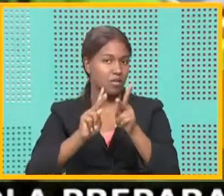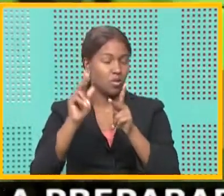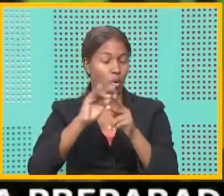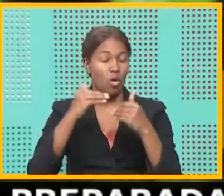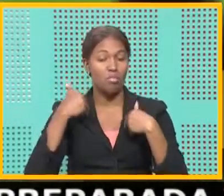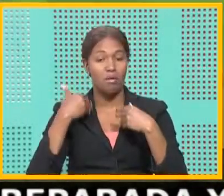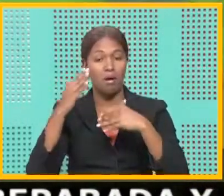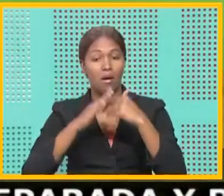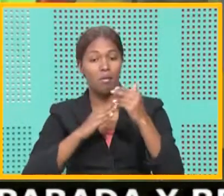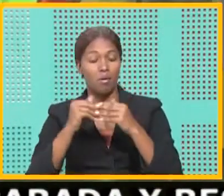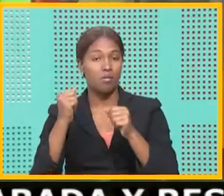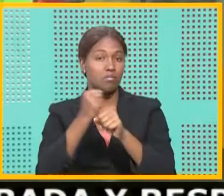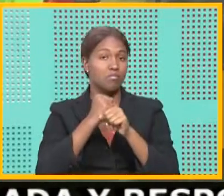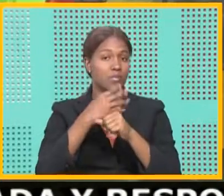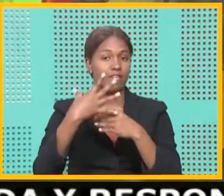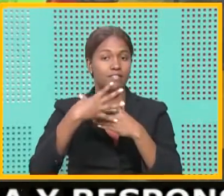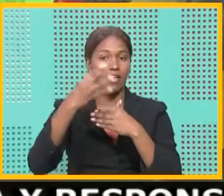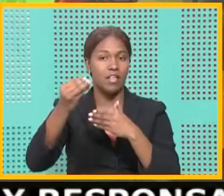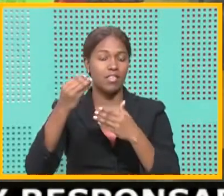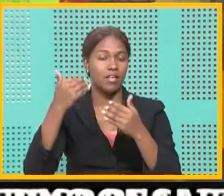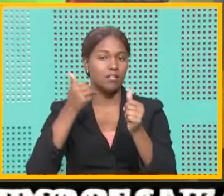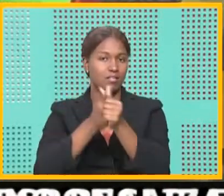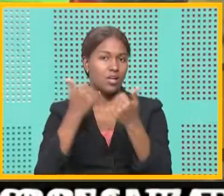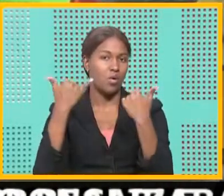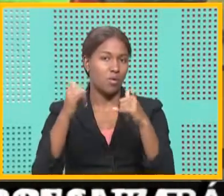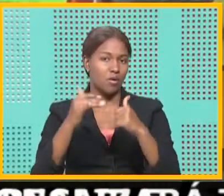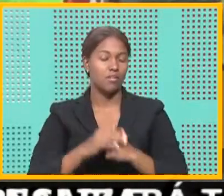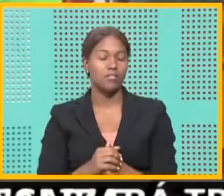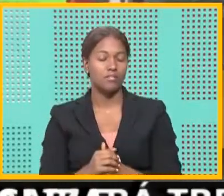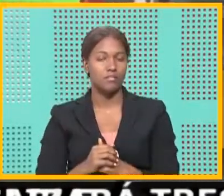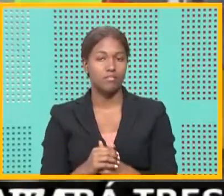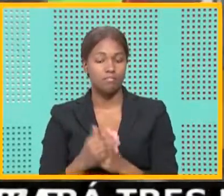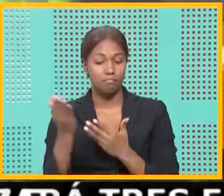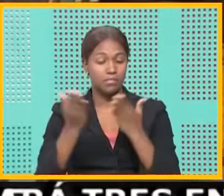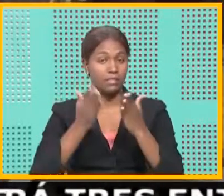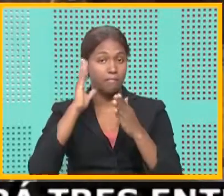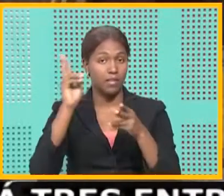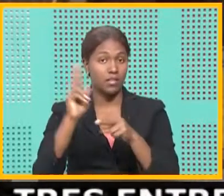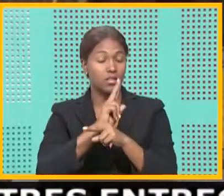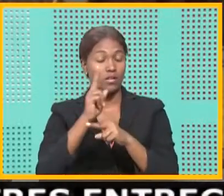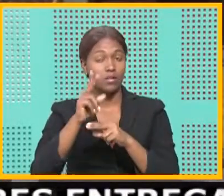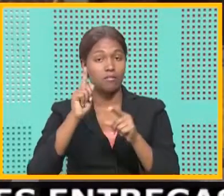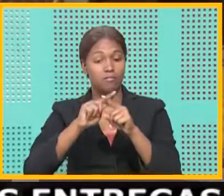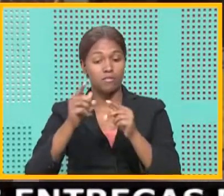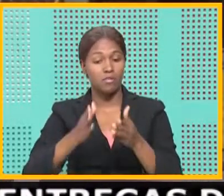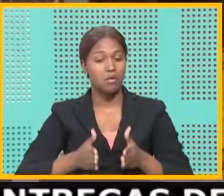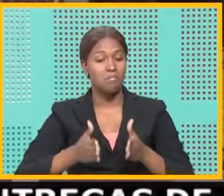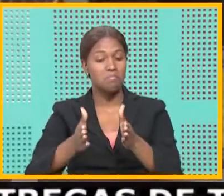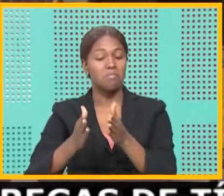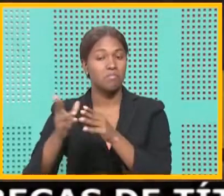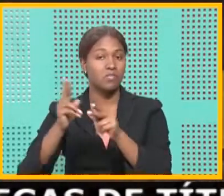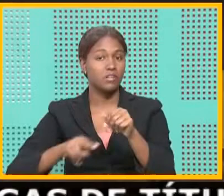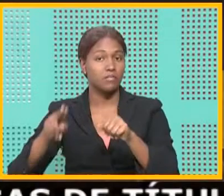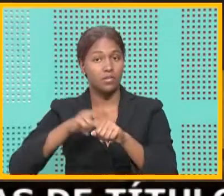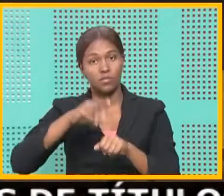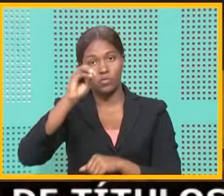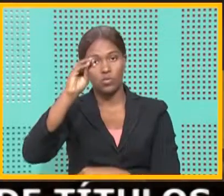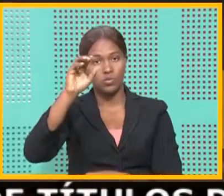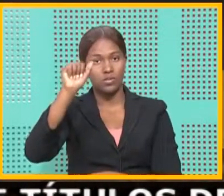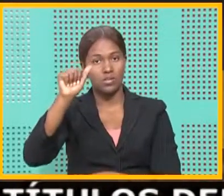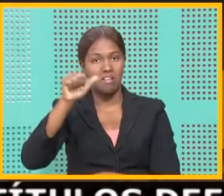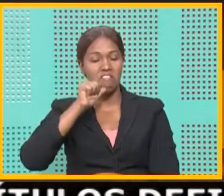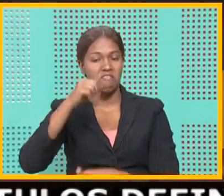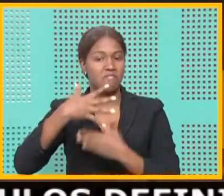comodidad y seguridad a la salida de los partidos. El servicio se hará utilizando los corredores normales de la OMSA sin sacar